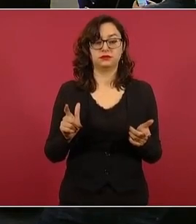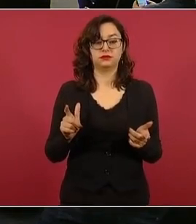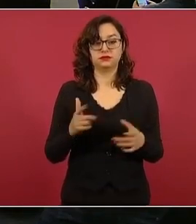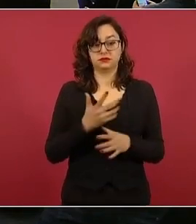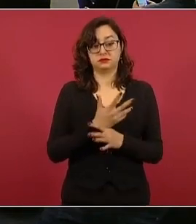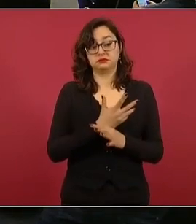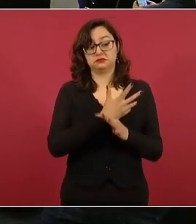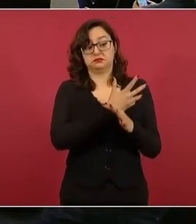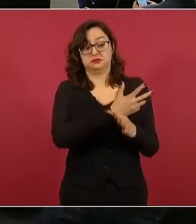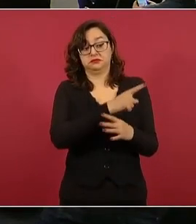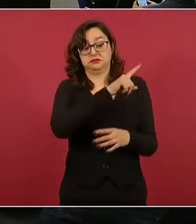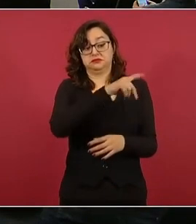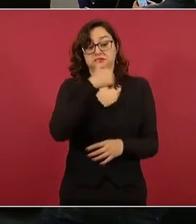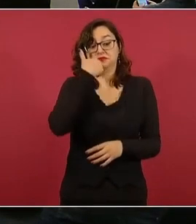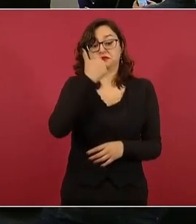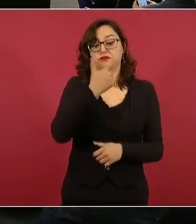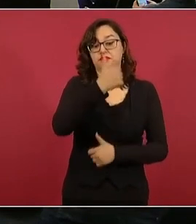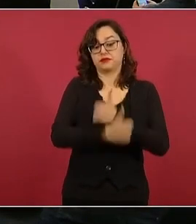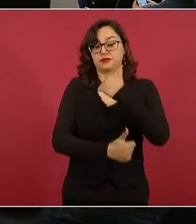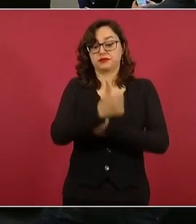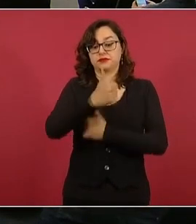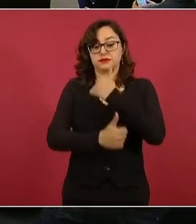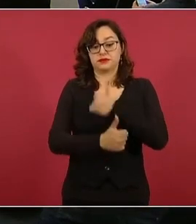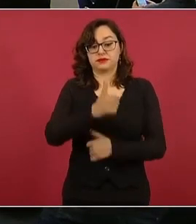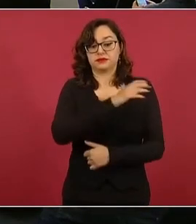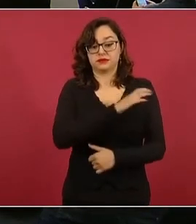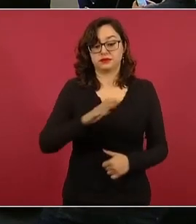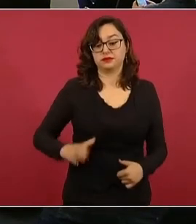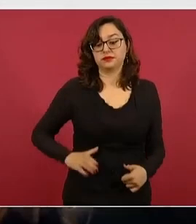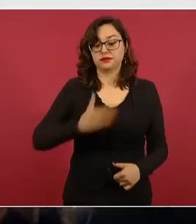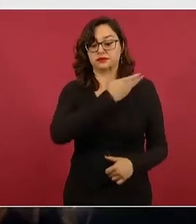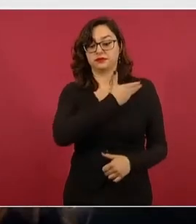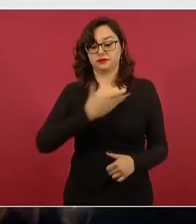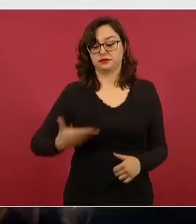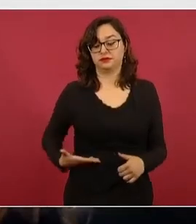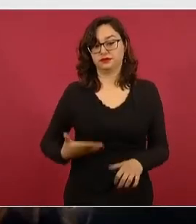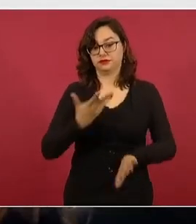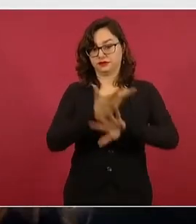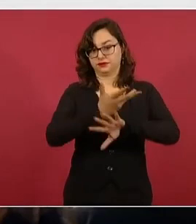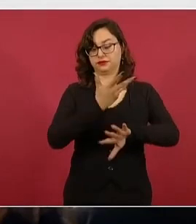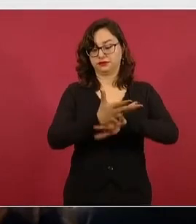quiere ser candidato a la presidencia por el Partido Republicano,